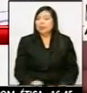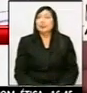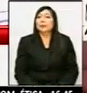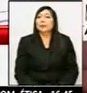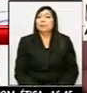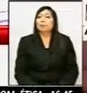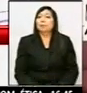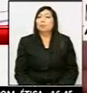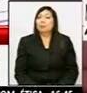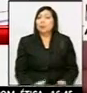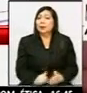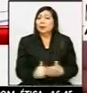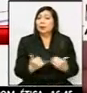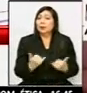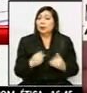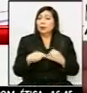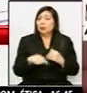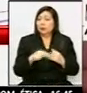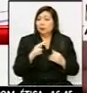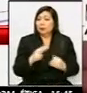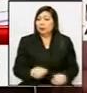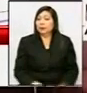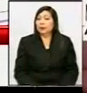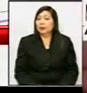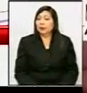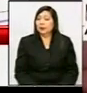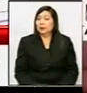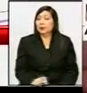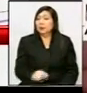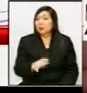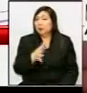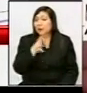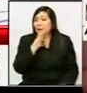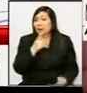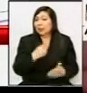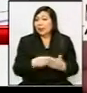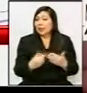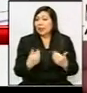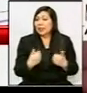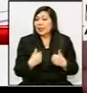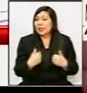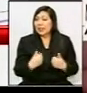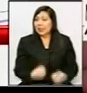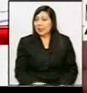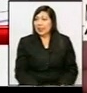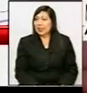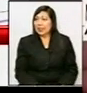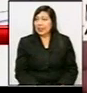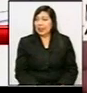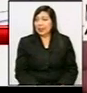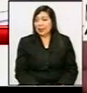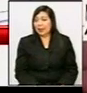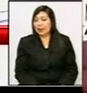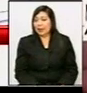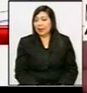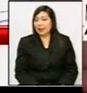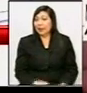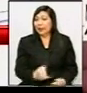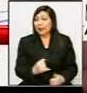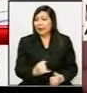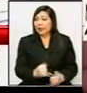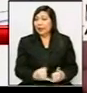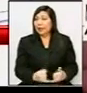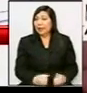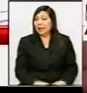el mayor cuerpo de nieve que teníamos en el sur del Perú. Entonces, allí no sé qué acciones están teniendo. La última